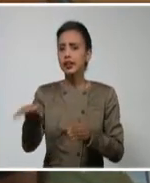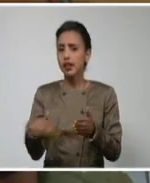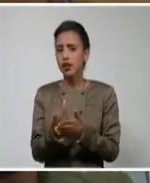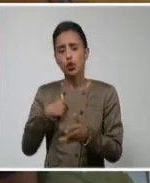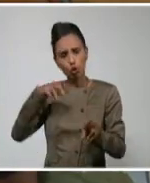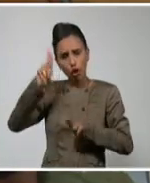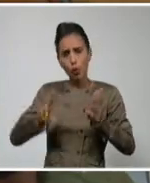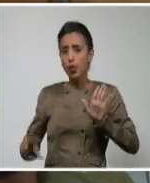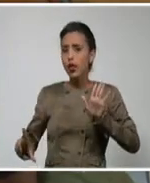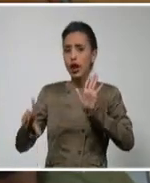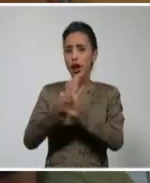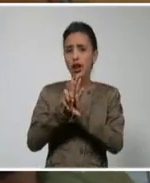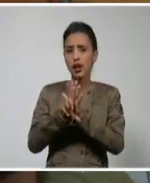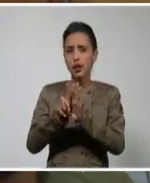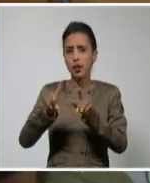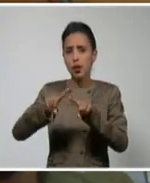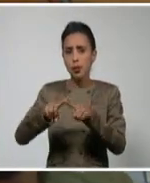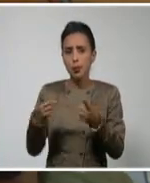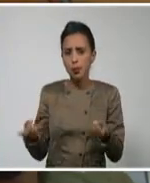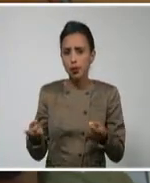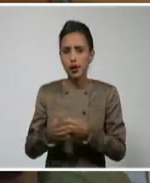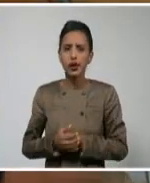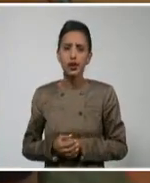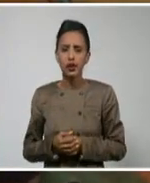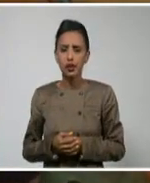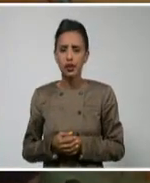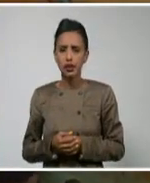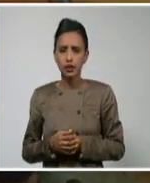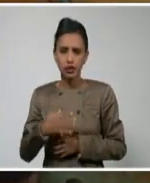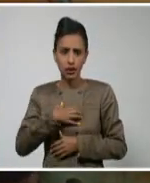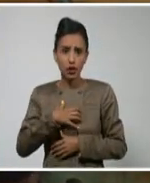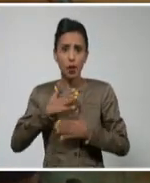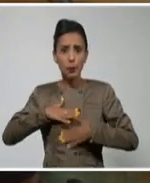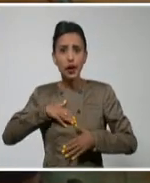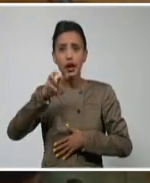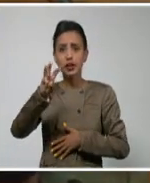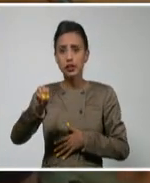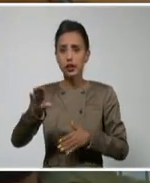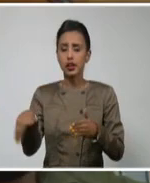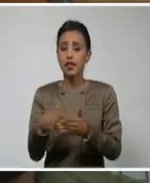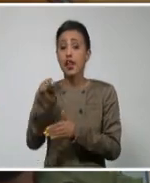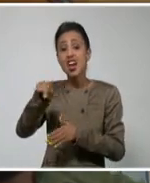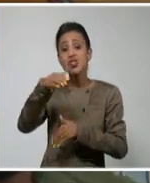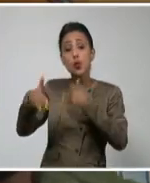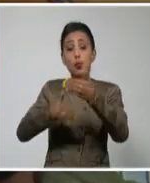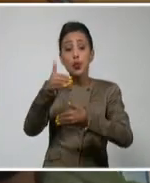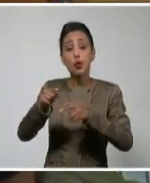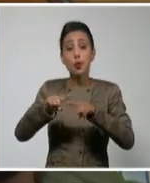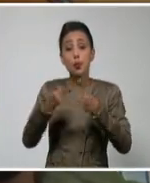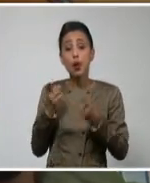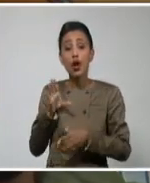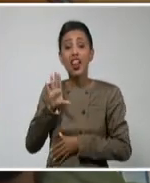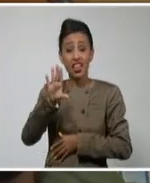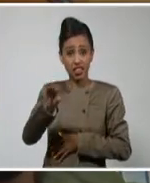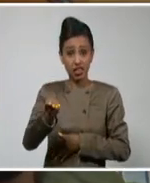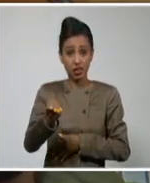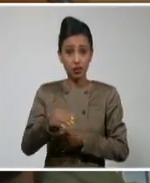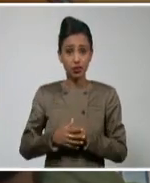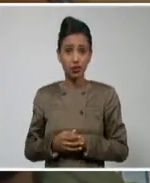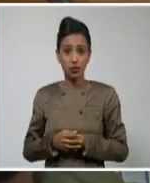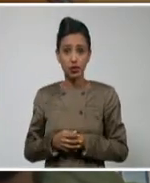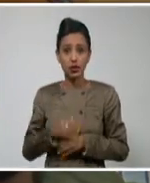espero que te lleve a la pague. Pero ¿por qué GEMA no puede esperar 30 días para que me pague? Y eso es un problema, porque le digo. El